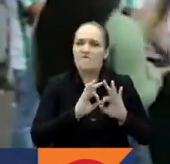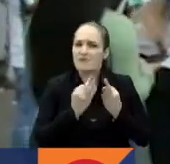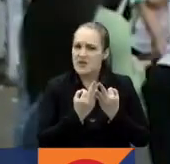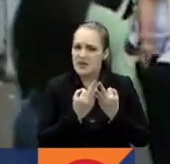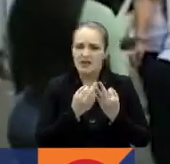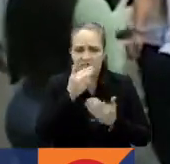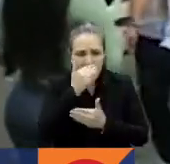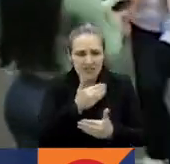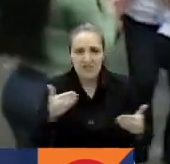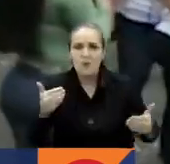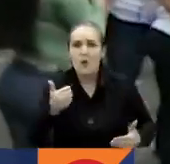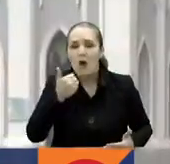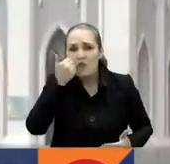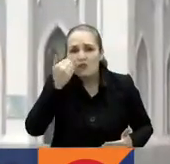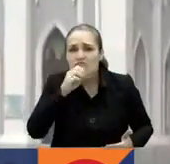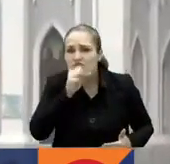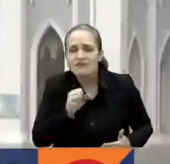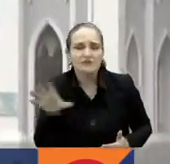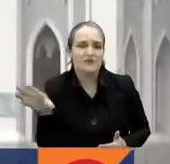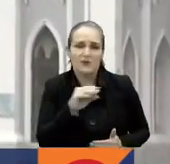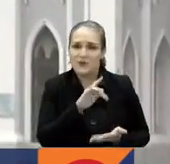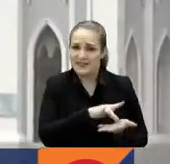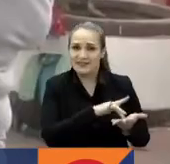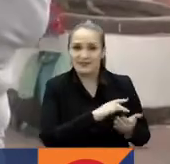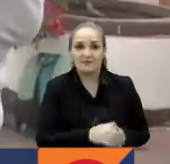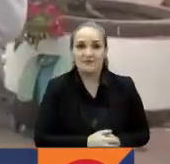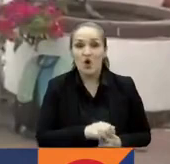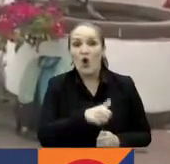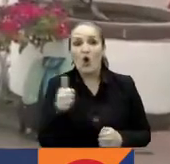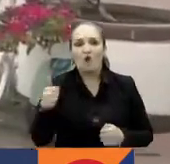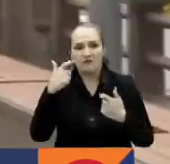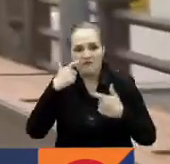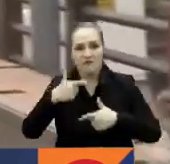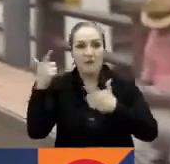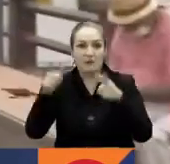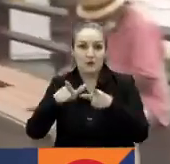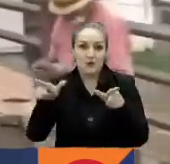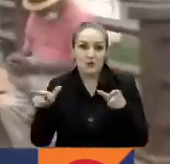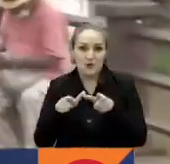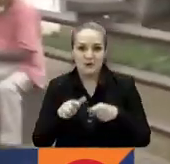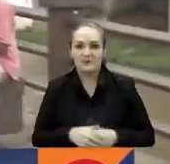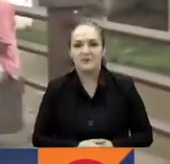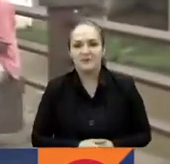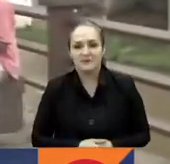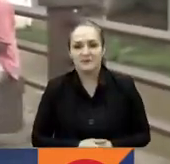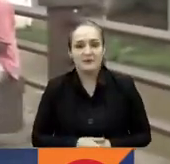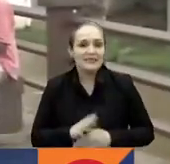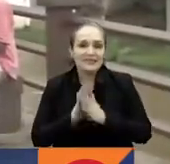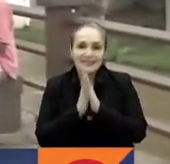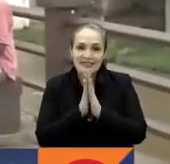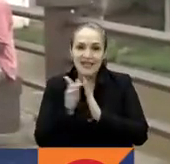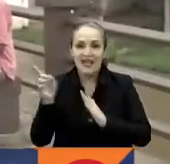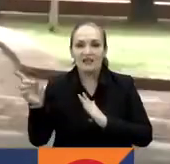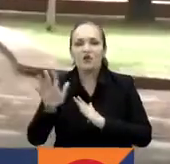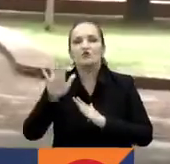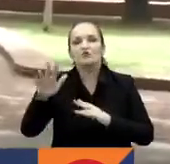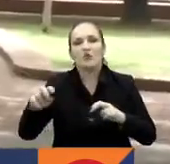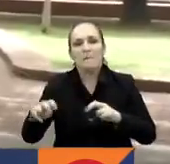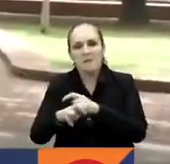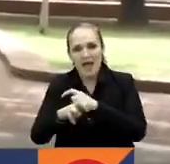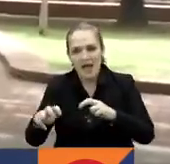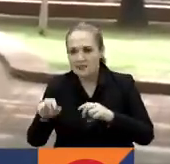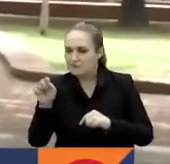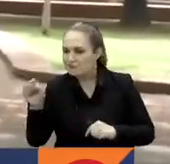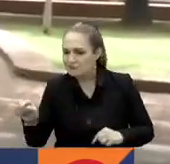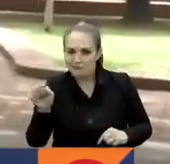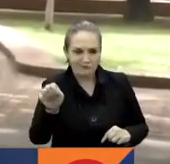los adultos, para los adultos mayores. También recorrer esos sitios icónicos de la ciudad. Principalmente en el centro, Plazoleta Jairo Varela, Plaza Joaquín